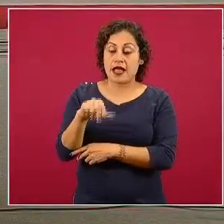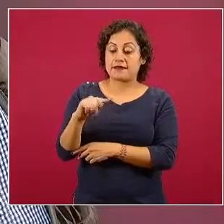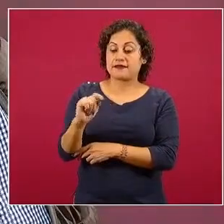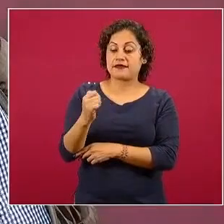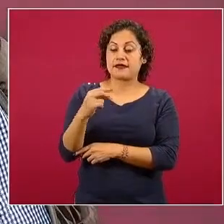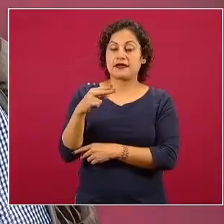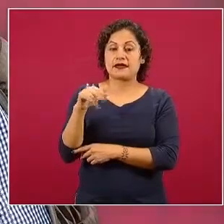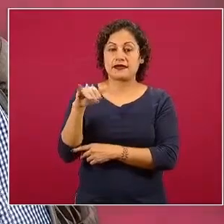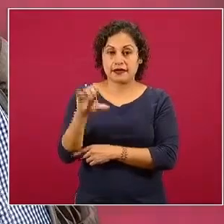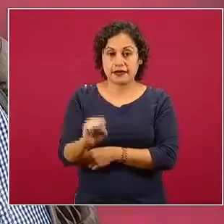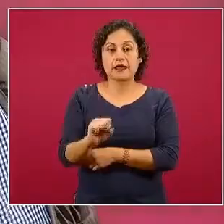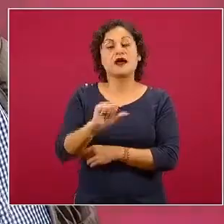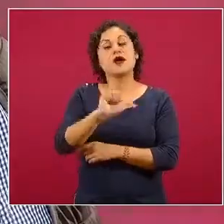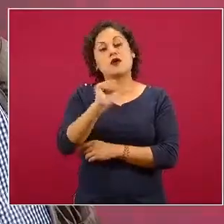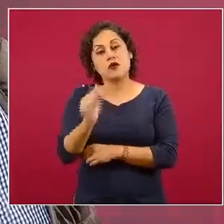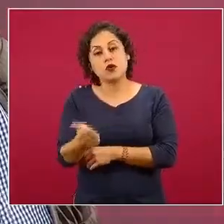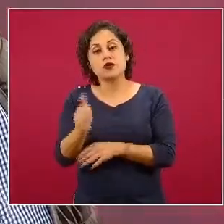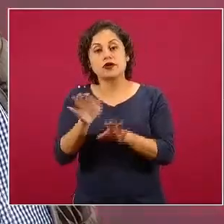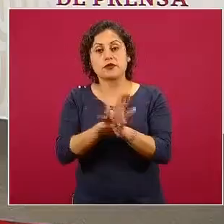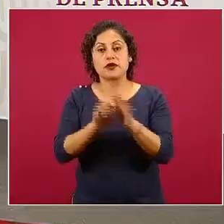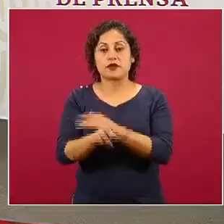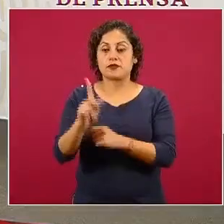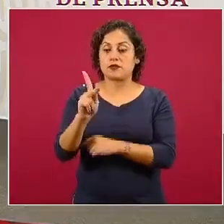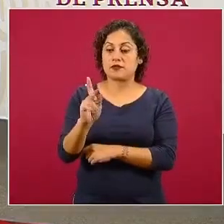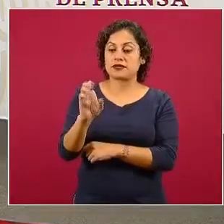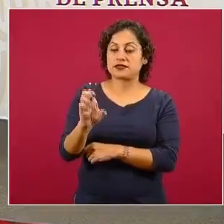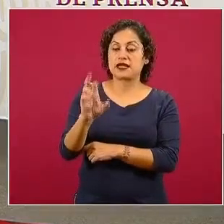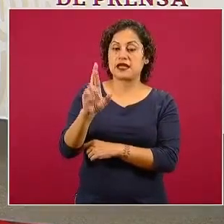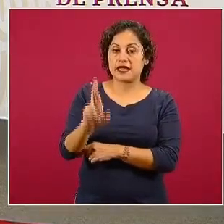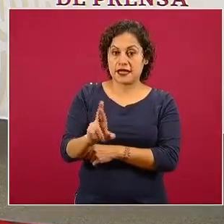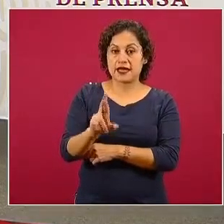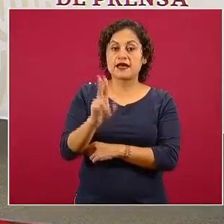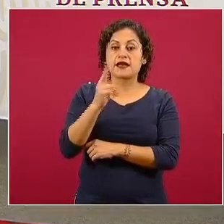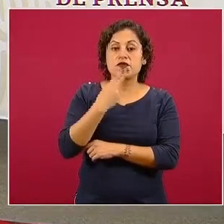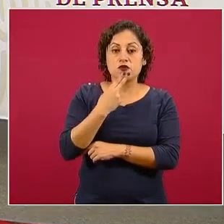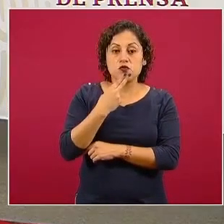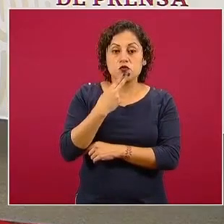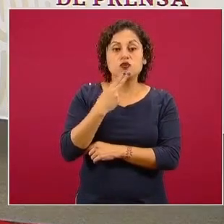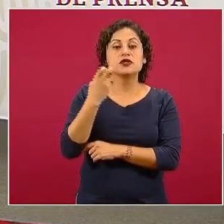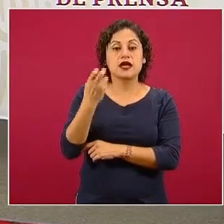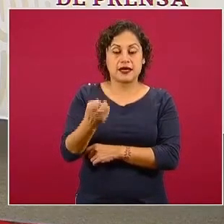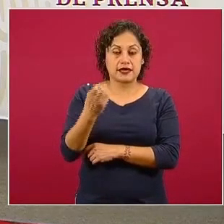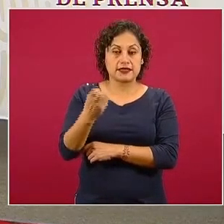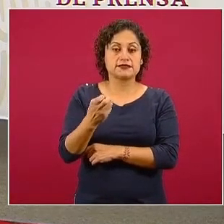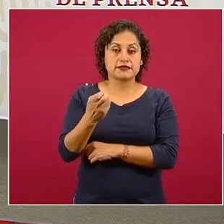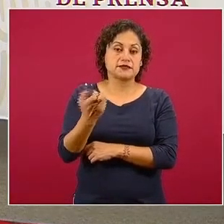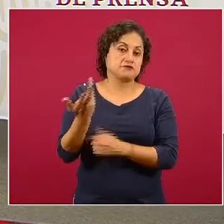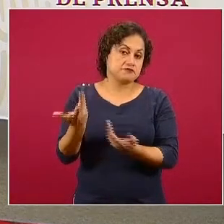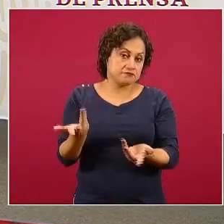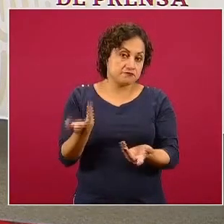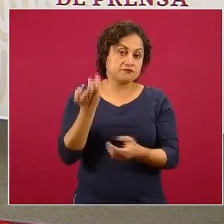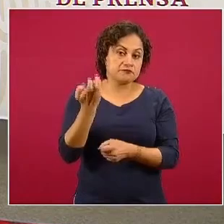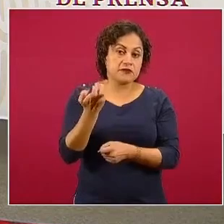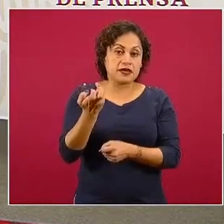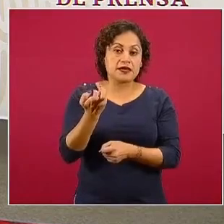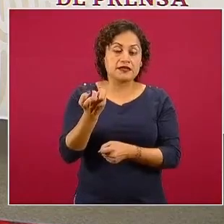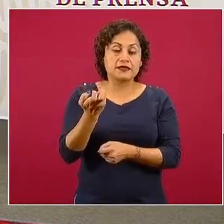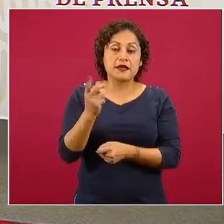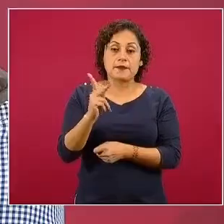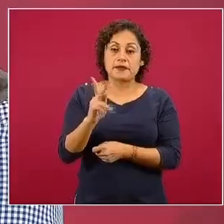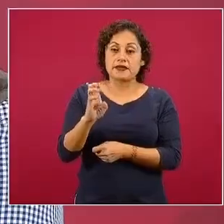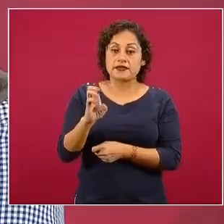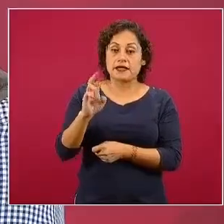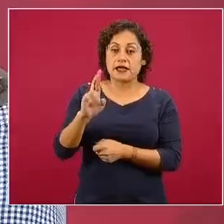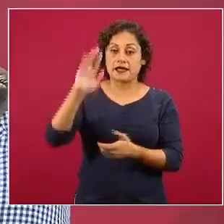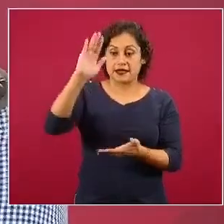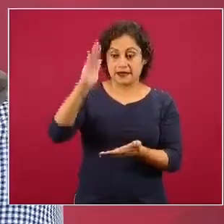entonces la carga de muestras que van para PCR, porque eso sería la ganancia secundaria, entonces las muestras que van para PCR al ser